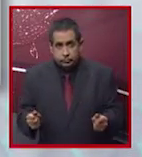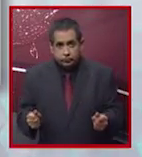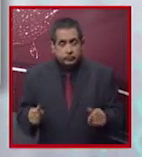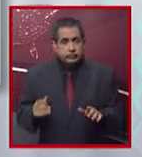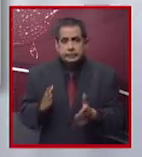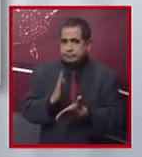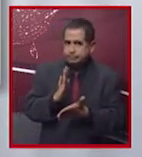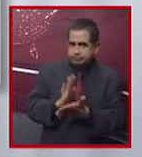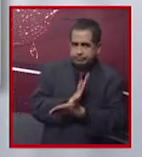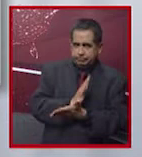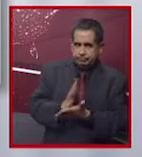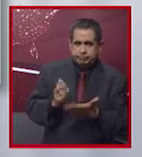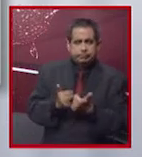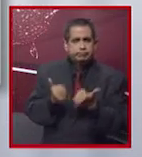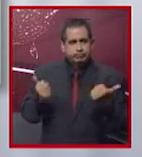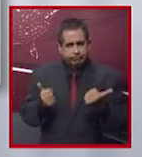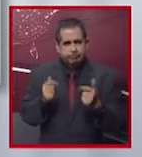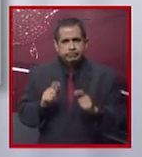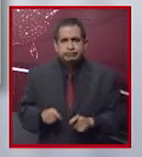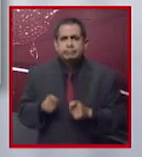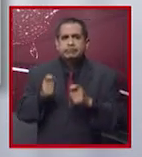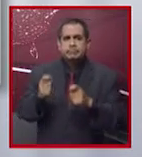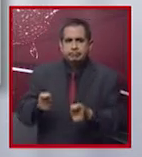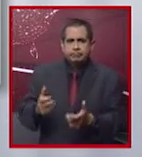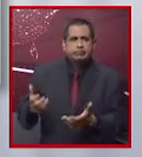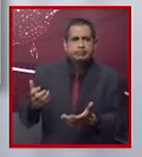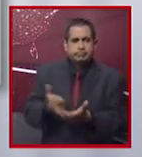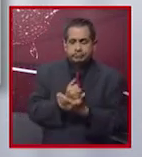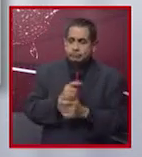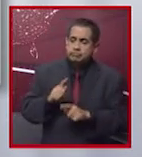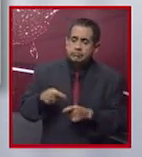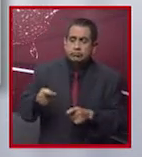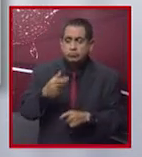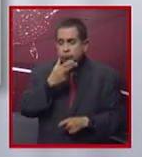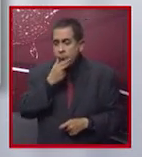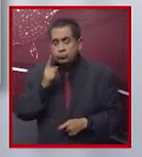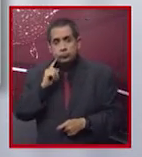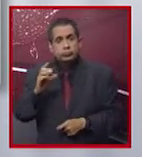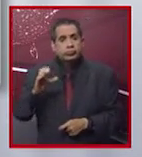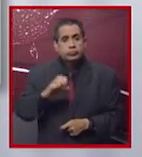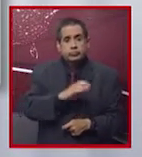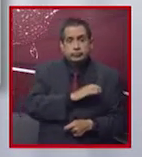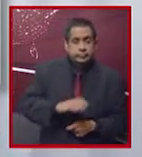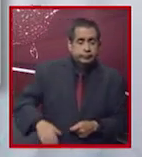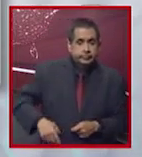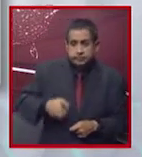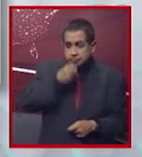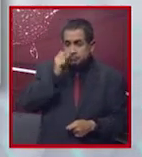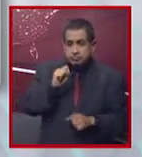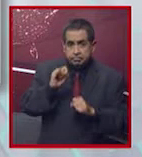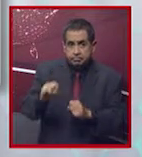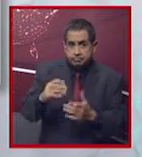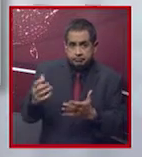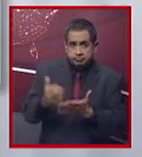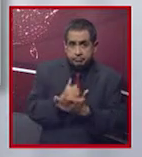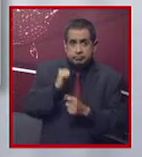tiene efectos en relación con los triunfos que sus candidatas y candidatos hayan obtenido en las elecciones